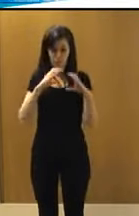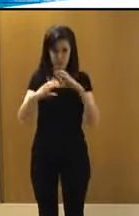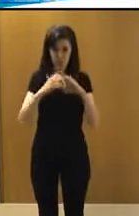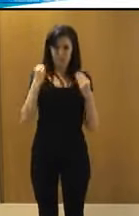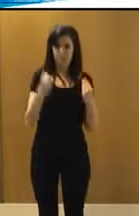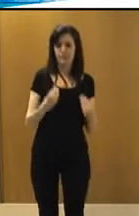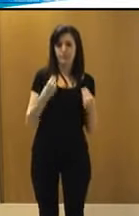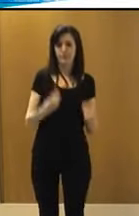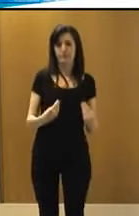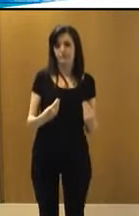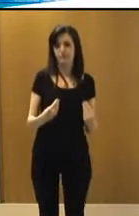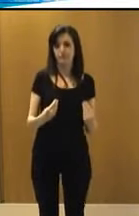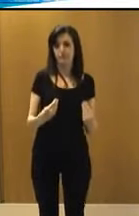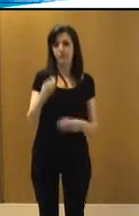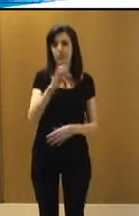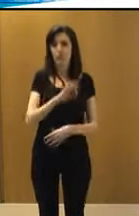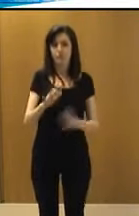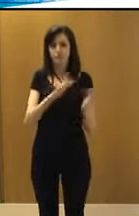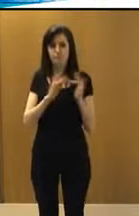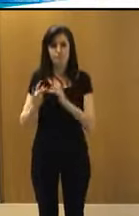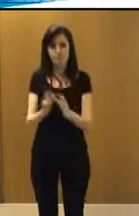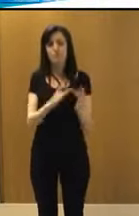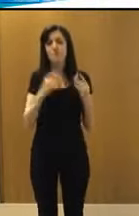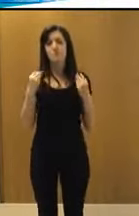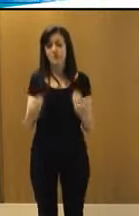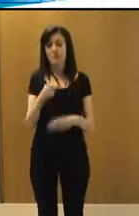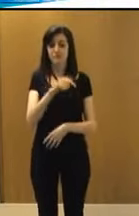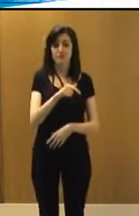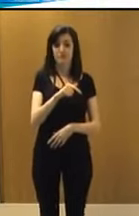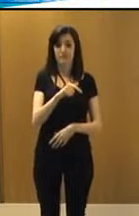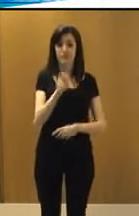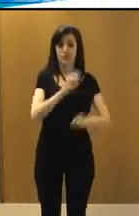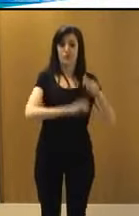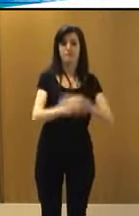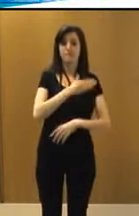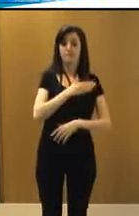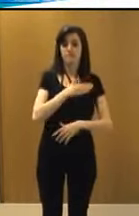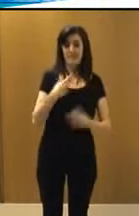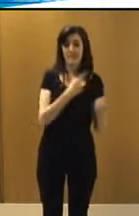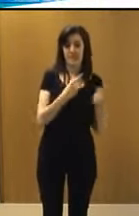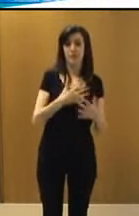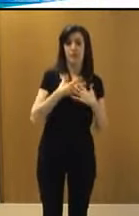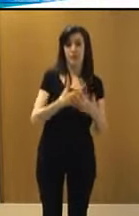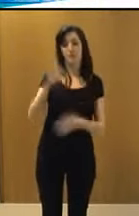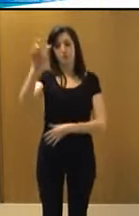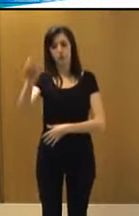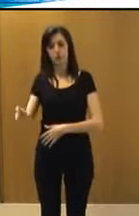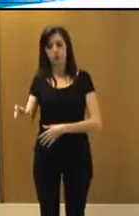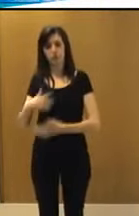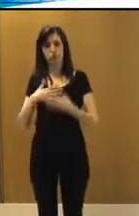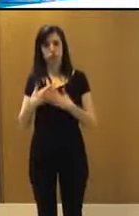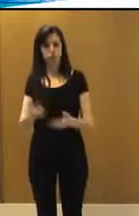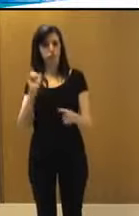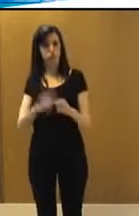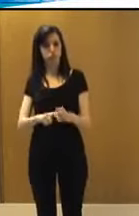buena comunicación, o sea, de buena interrelación entre una asociación que necesita un voluntariado y una persona